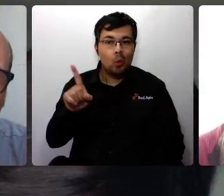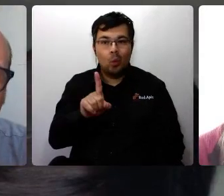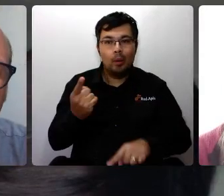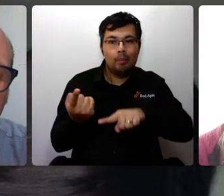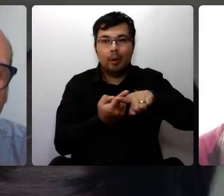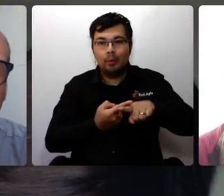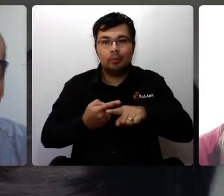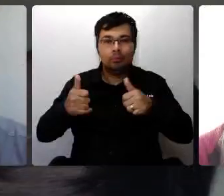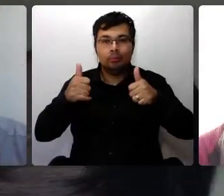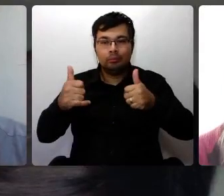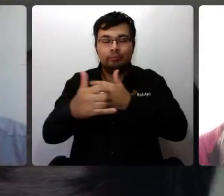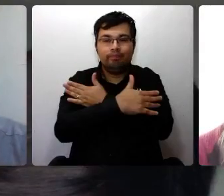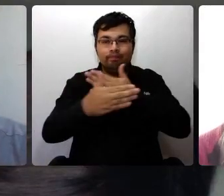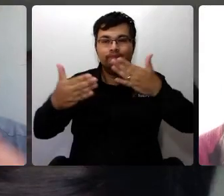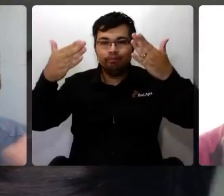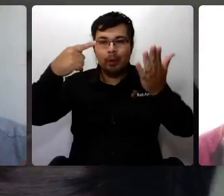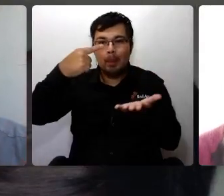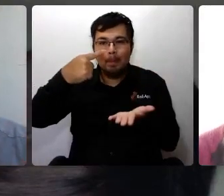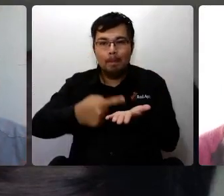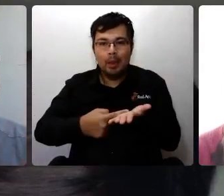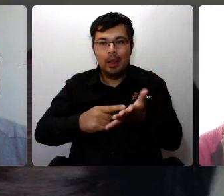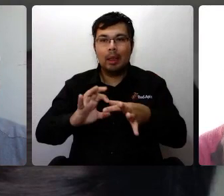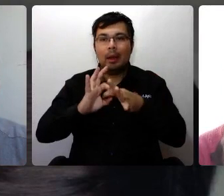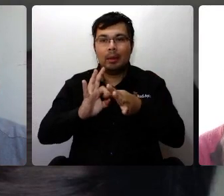bien. Gracias y mil gracias por estar ahí.